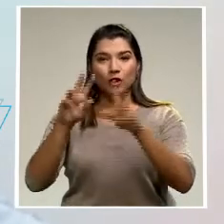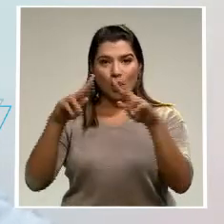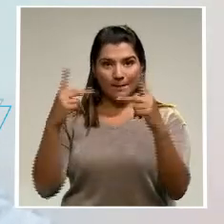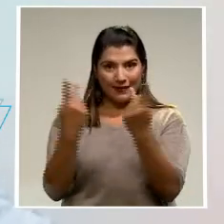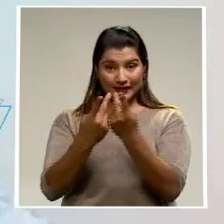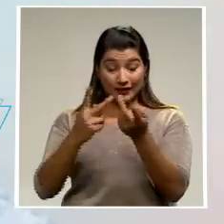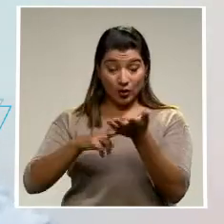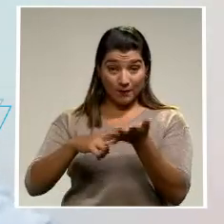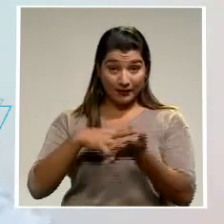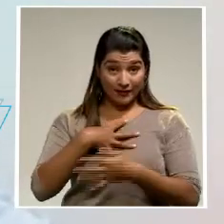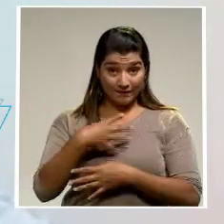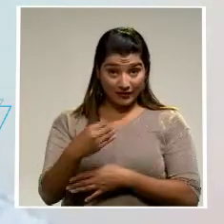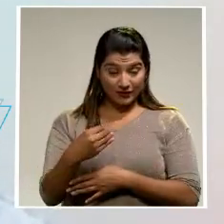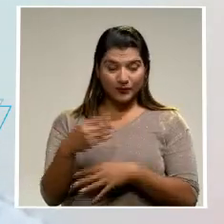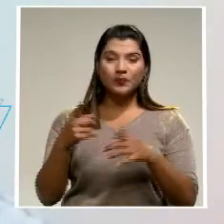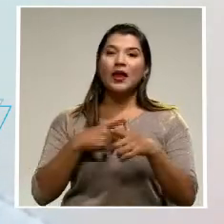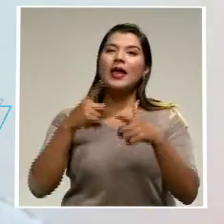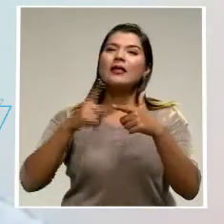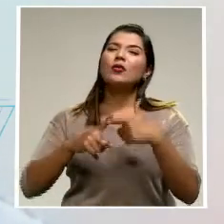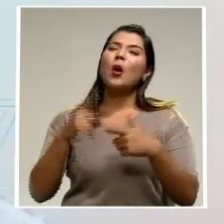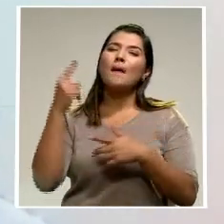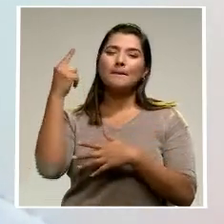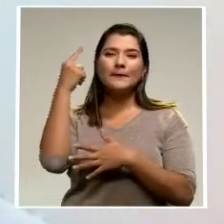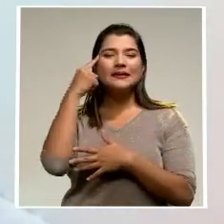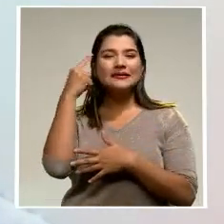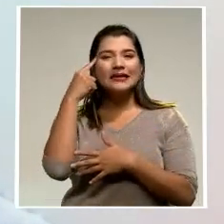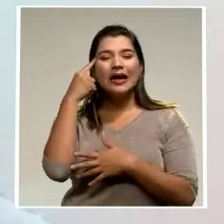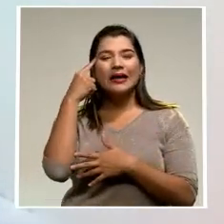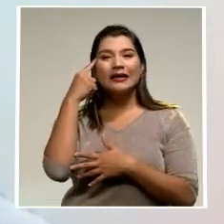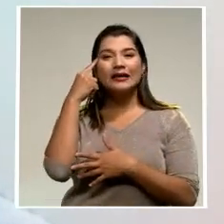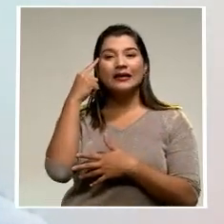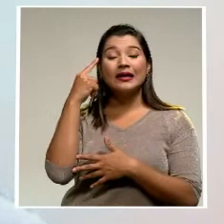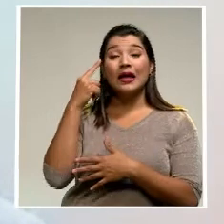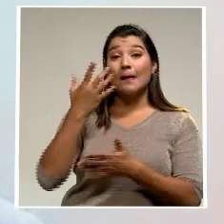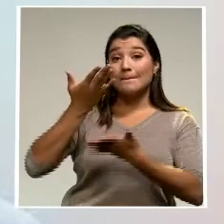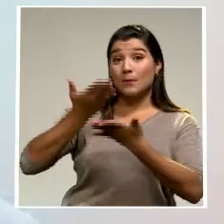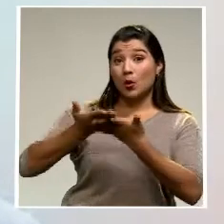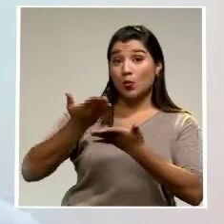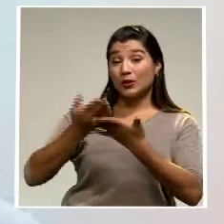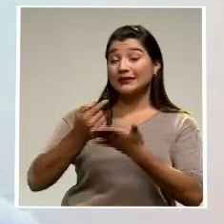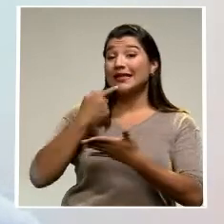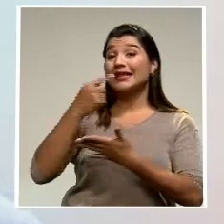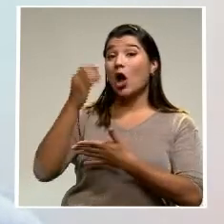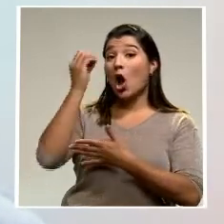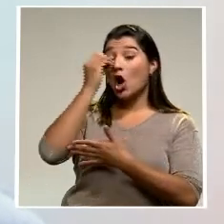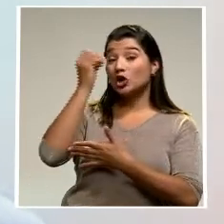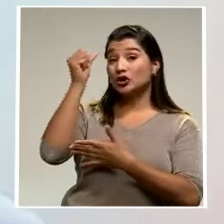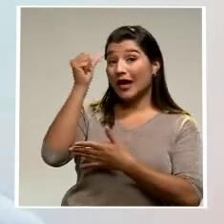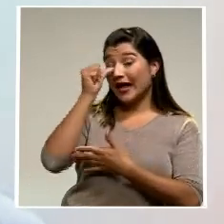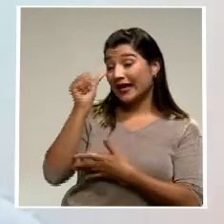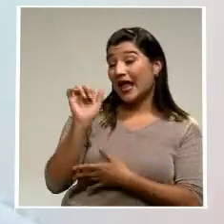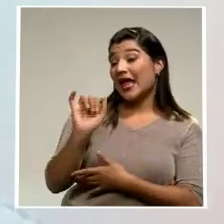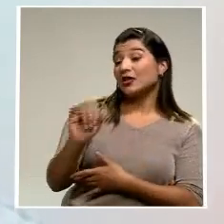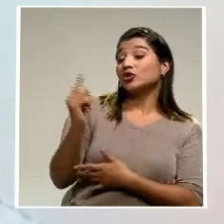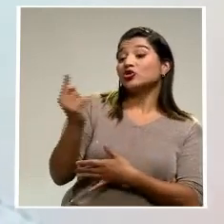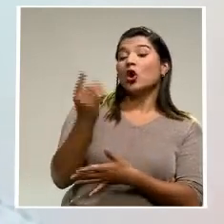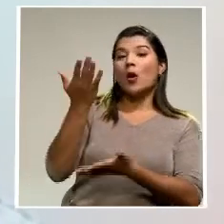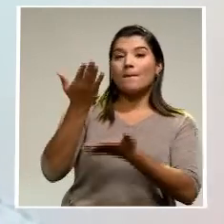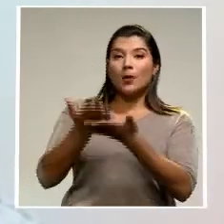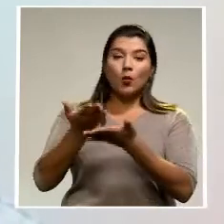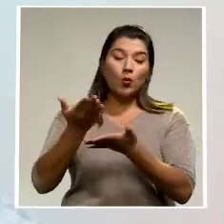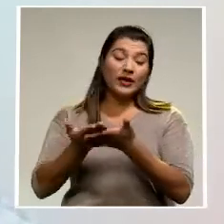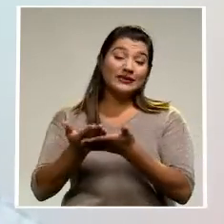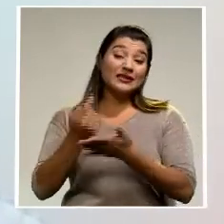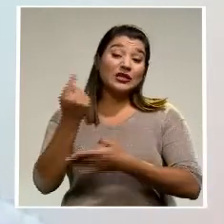Liberación Nacional. Y entonces pensar un poco acá que la propuesta de don Óscar Arias es solamente una propuesta que lo que